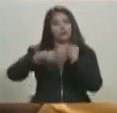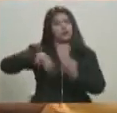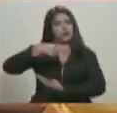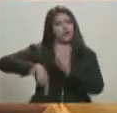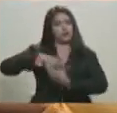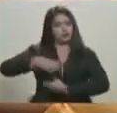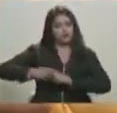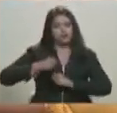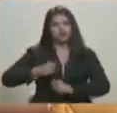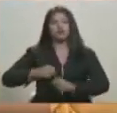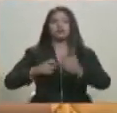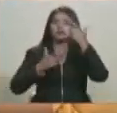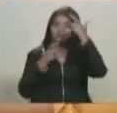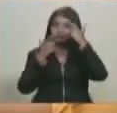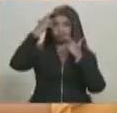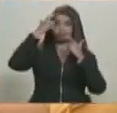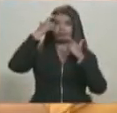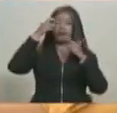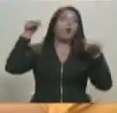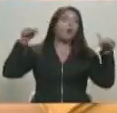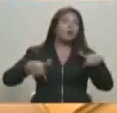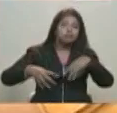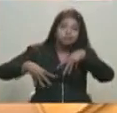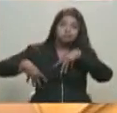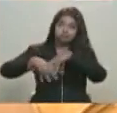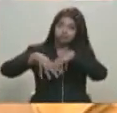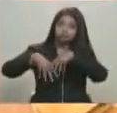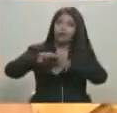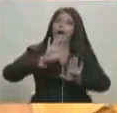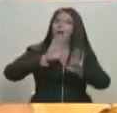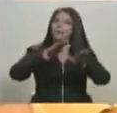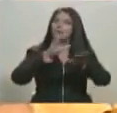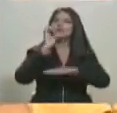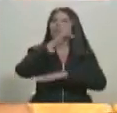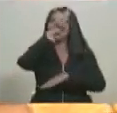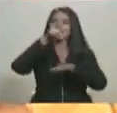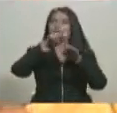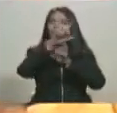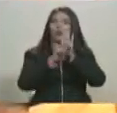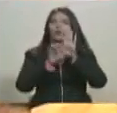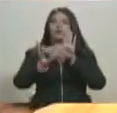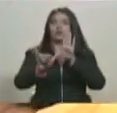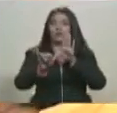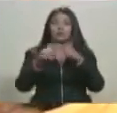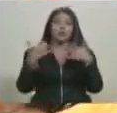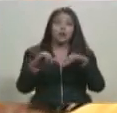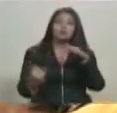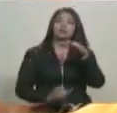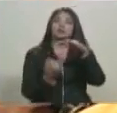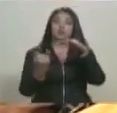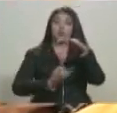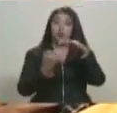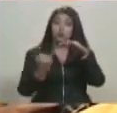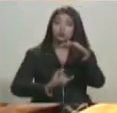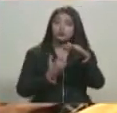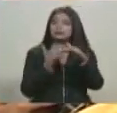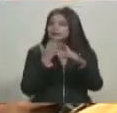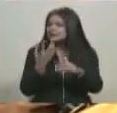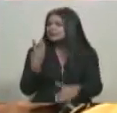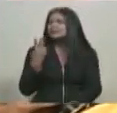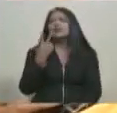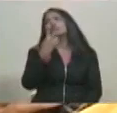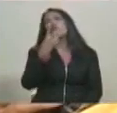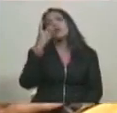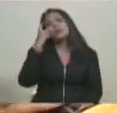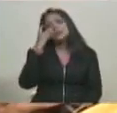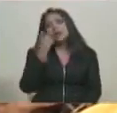fuerzas chavistas, hoy marchando en apoyo a la Asamblea Nacional Constituyente, una institución que apenas tiene dos o tres días